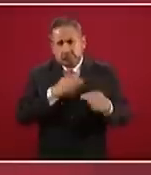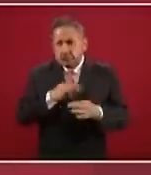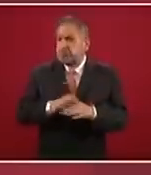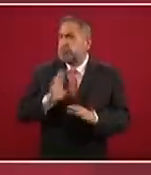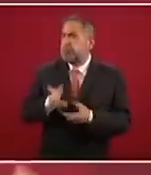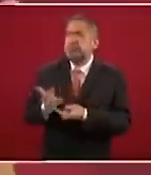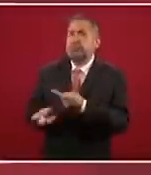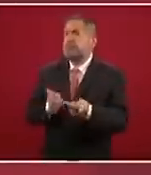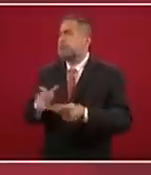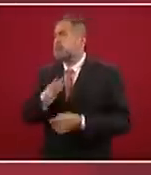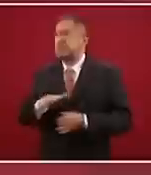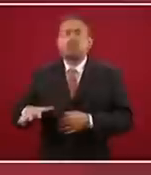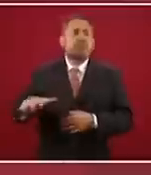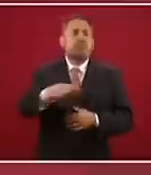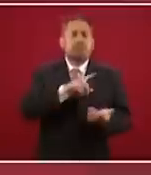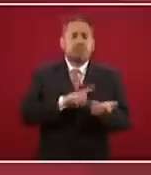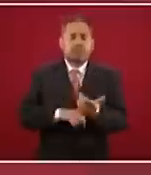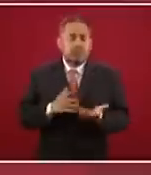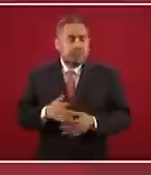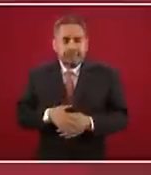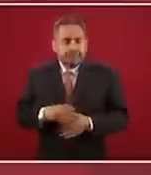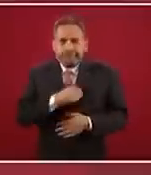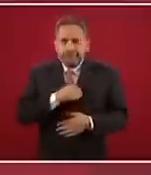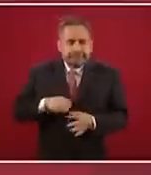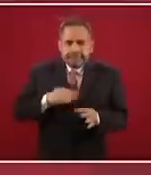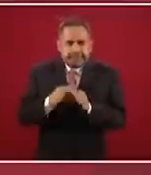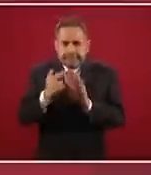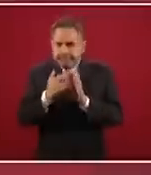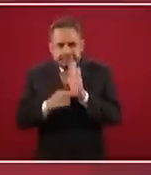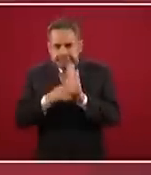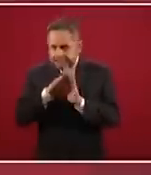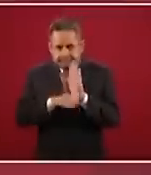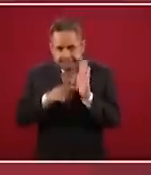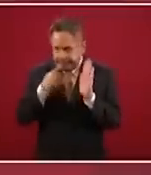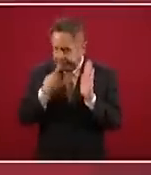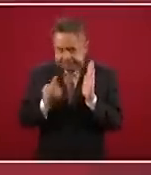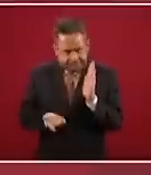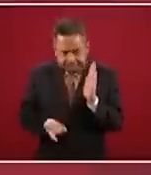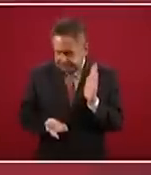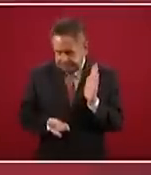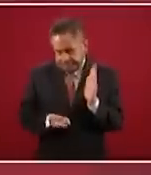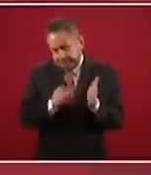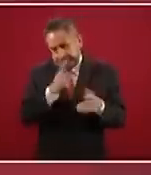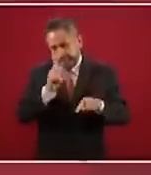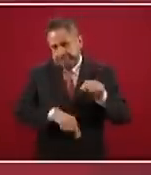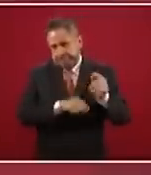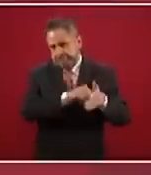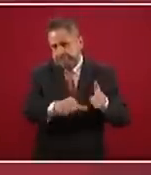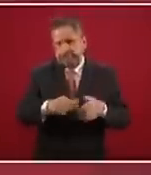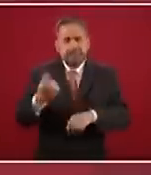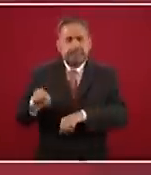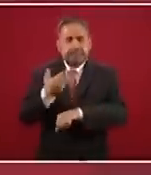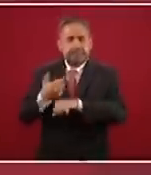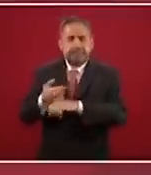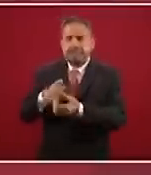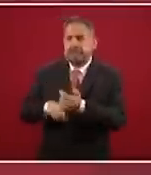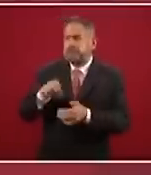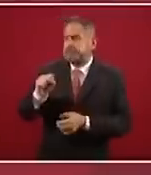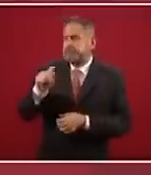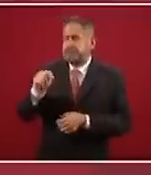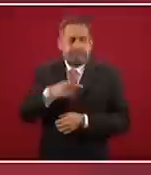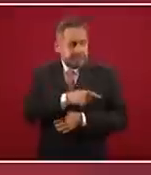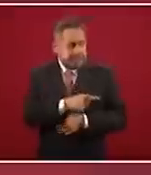a los trabajadores y al no cumplir con los requisitos legales y estatutarios, entonces la Secretaría del Trabajo